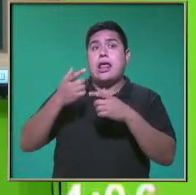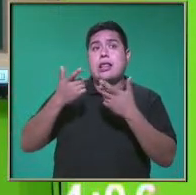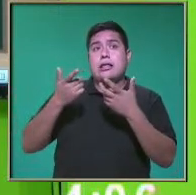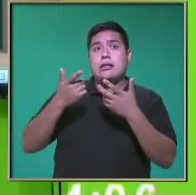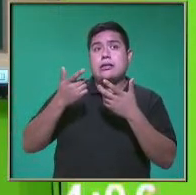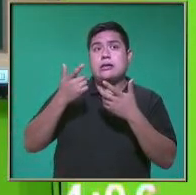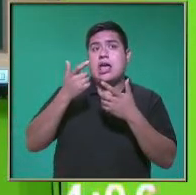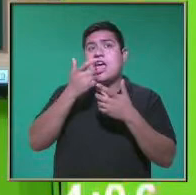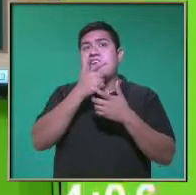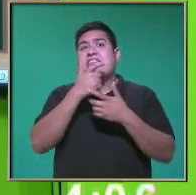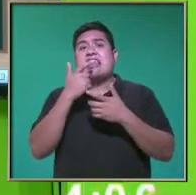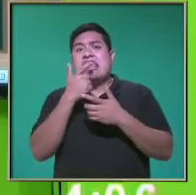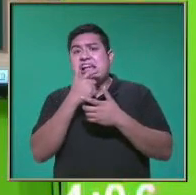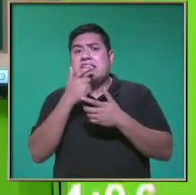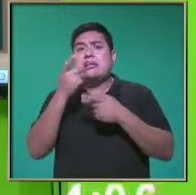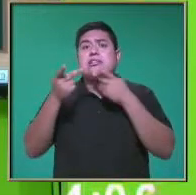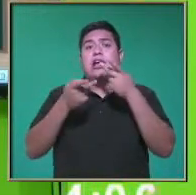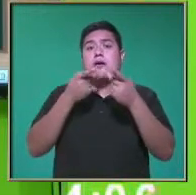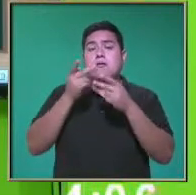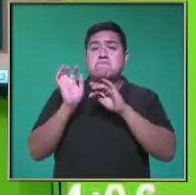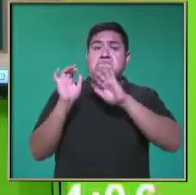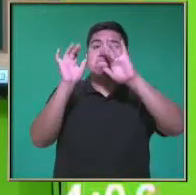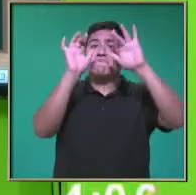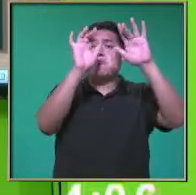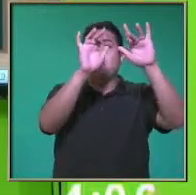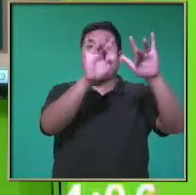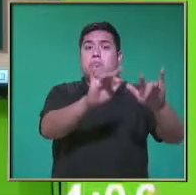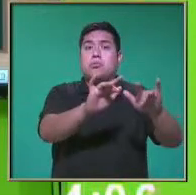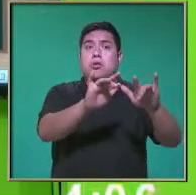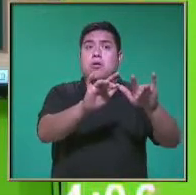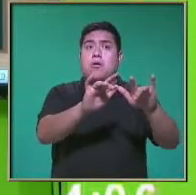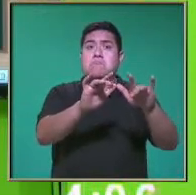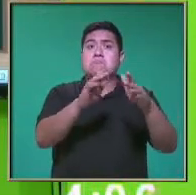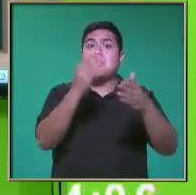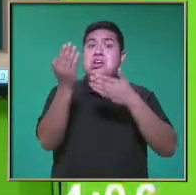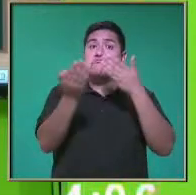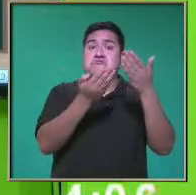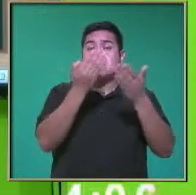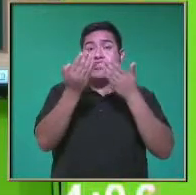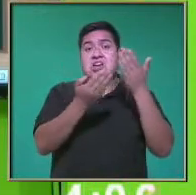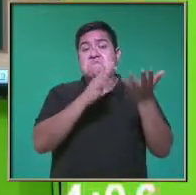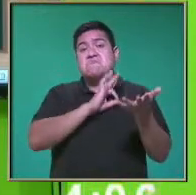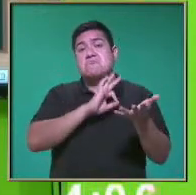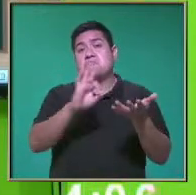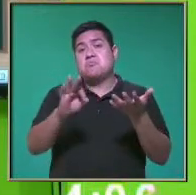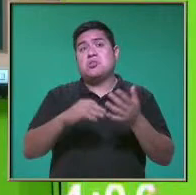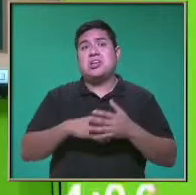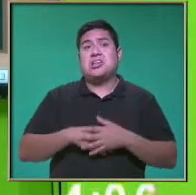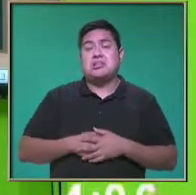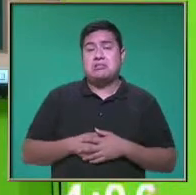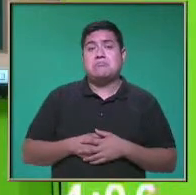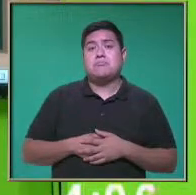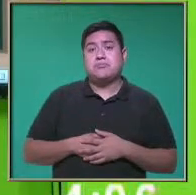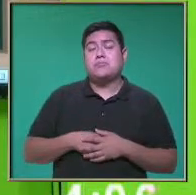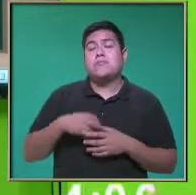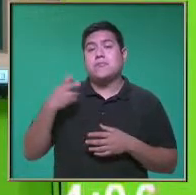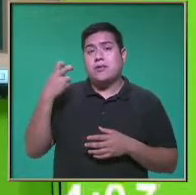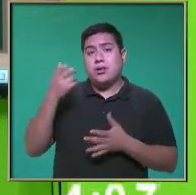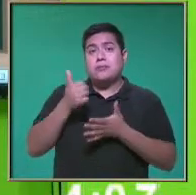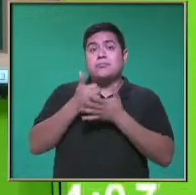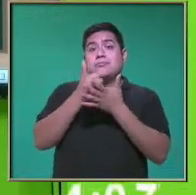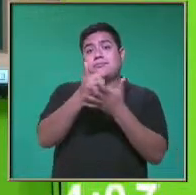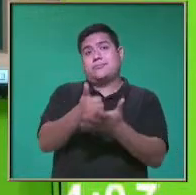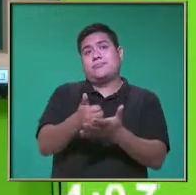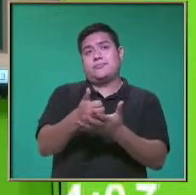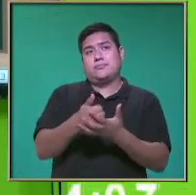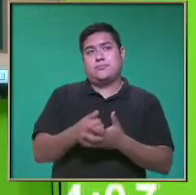or England and study. Podrías obtener tal vez una beca y estudiar en un país de habla inglesa, entonces esto también te va a ser de mucha